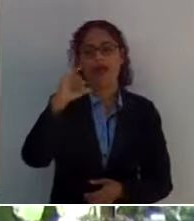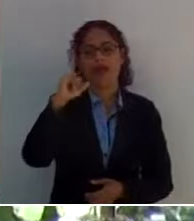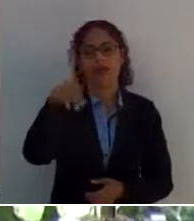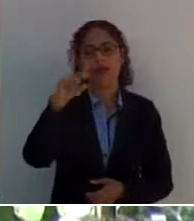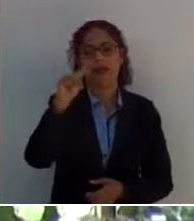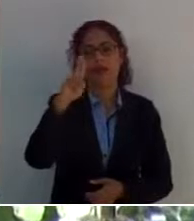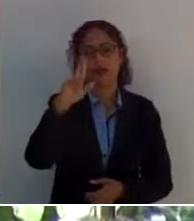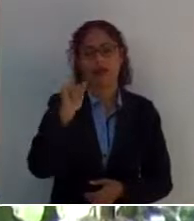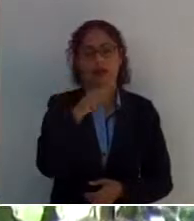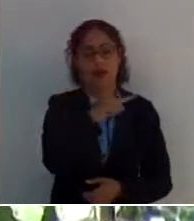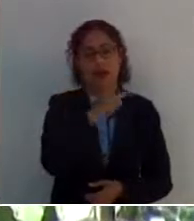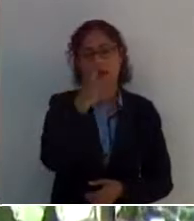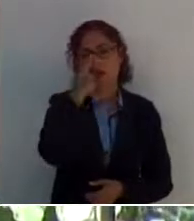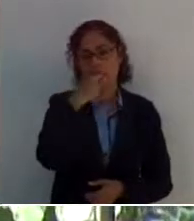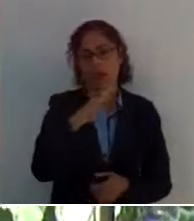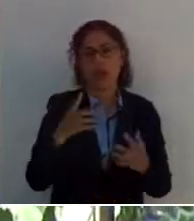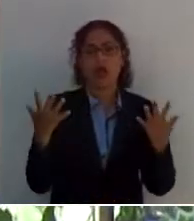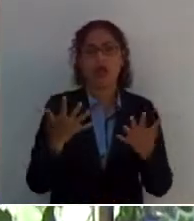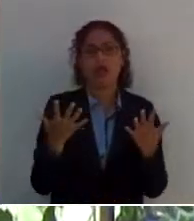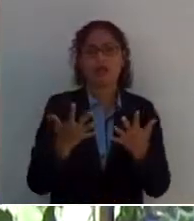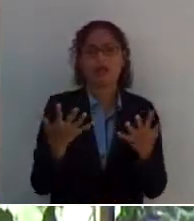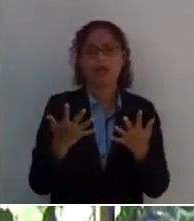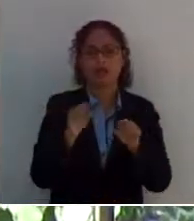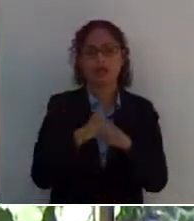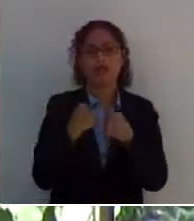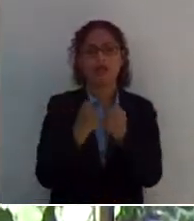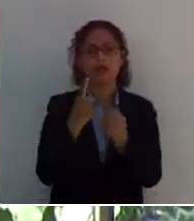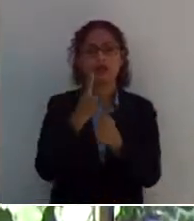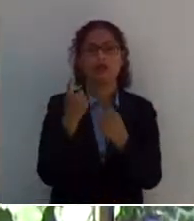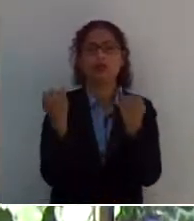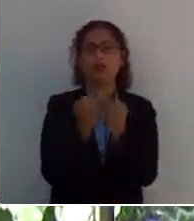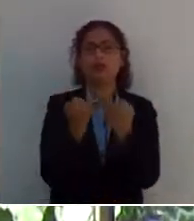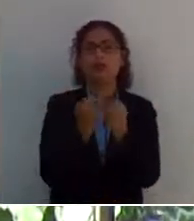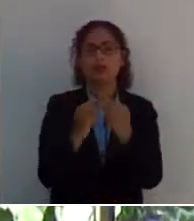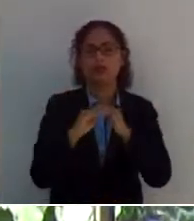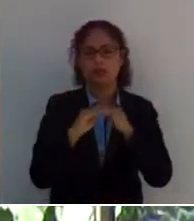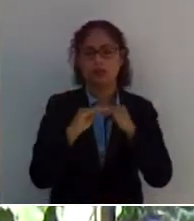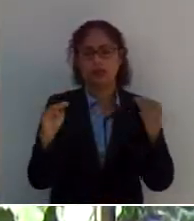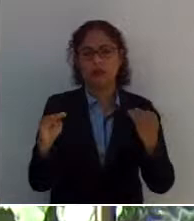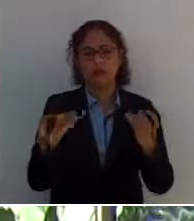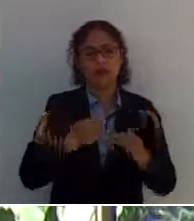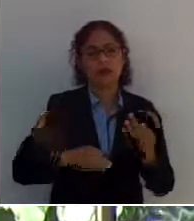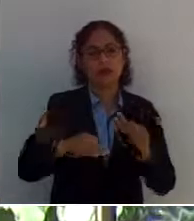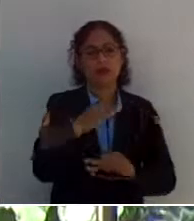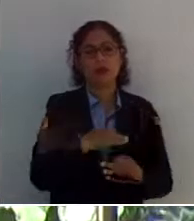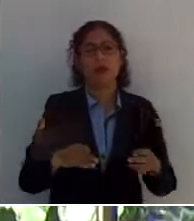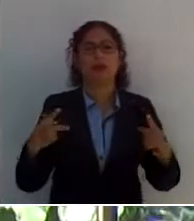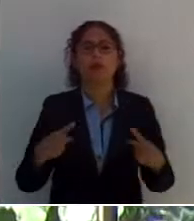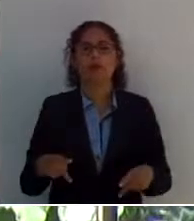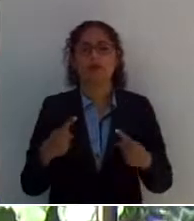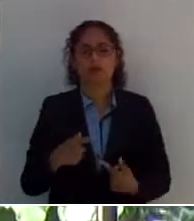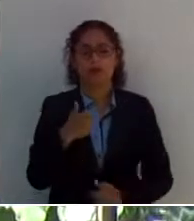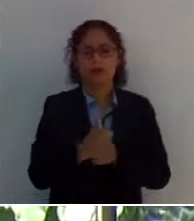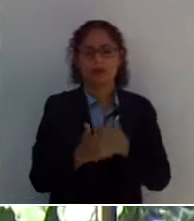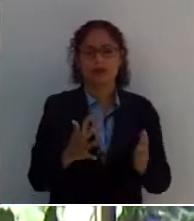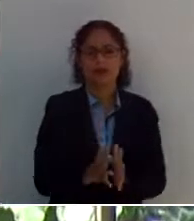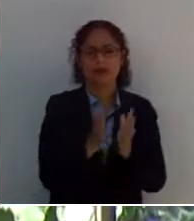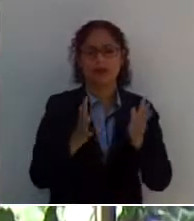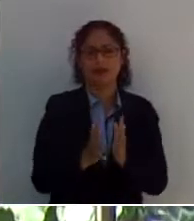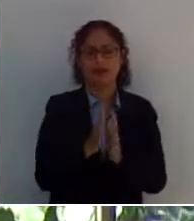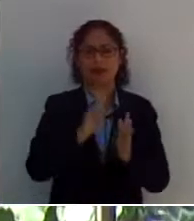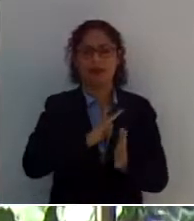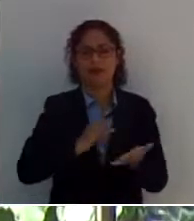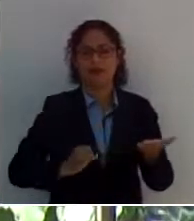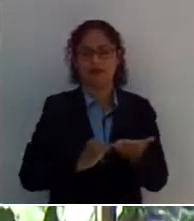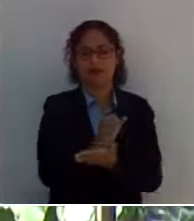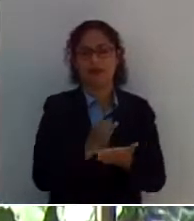que contribuyan a la acción de una sociedad equitativa, donde los ciudadanos participemos activamente en la toma de